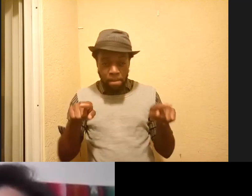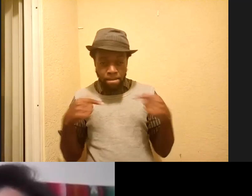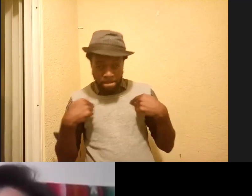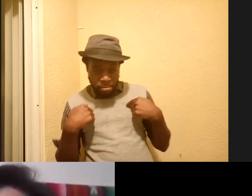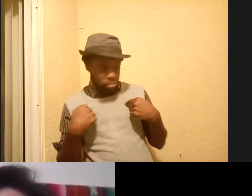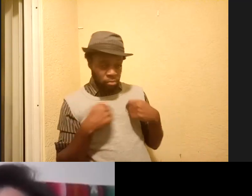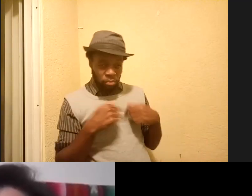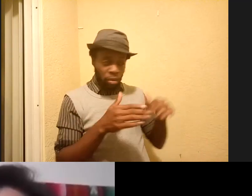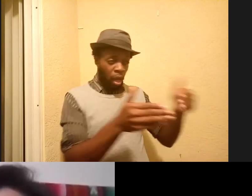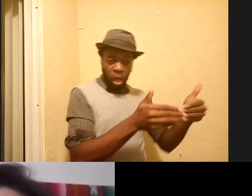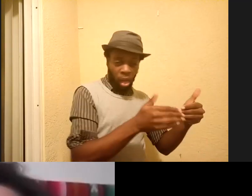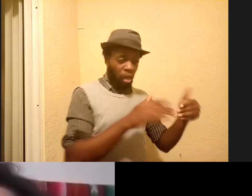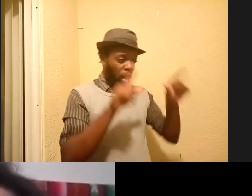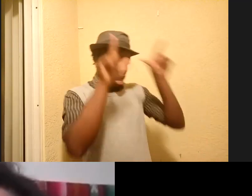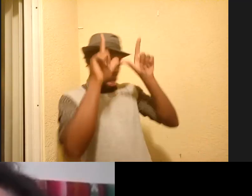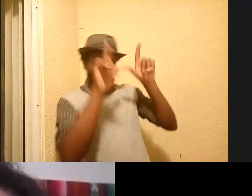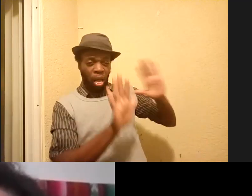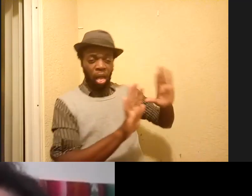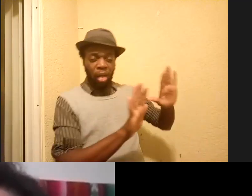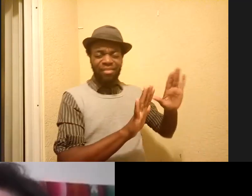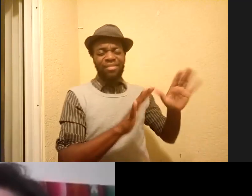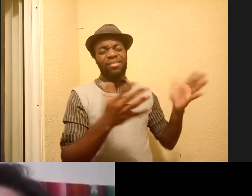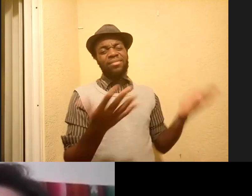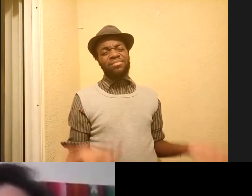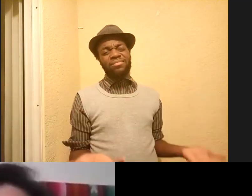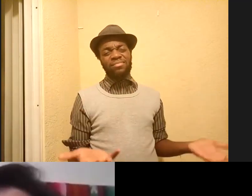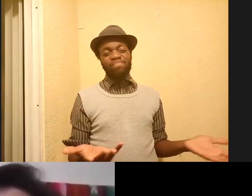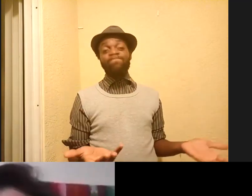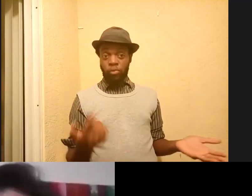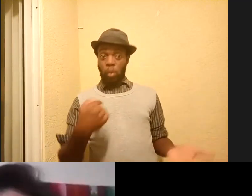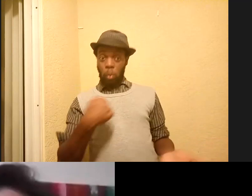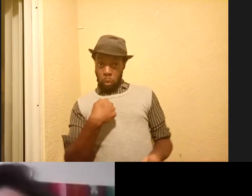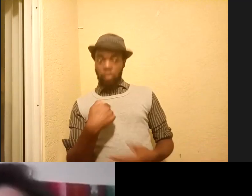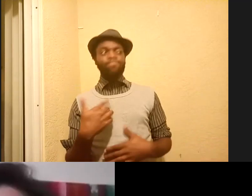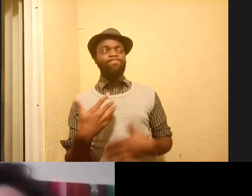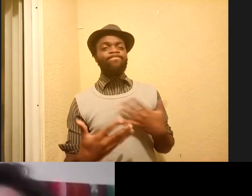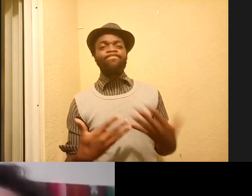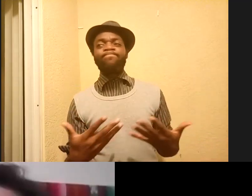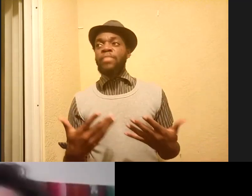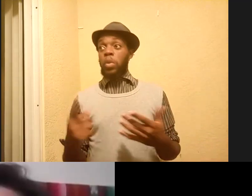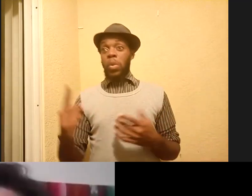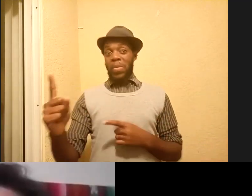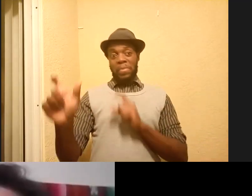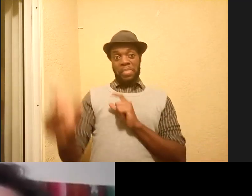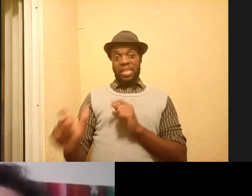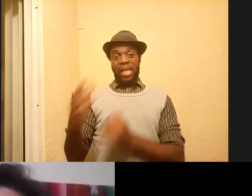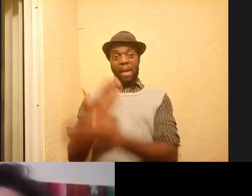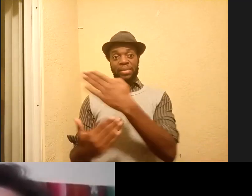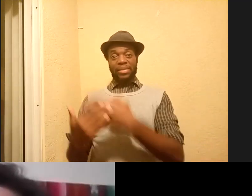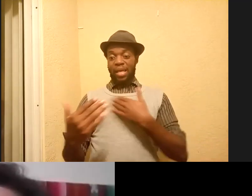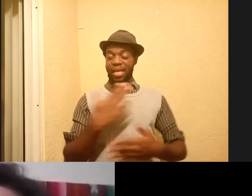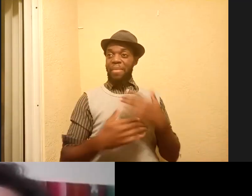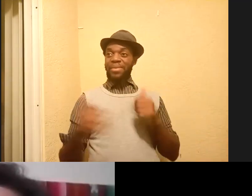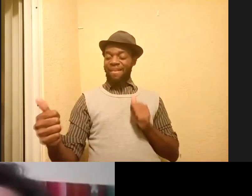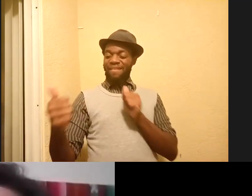mayor dificultad para poder elegir una pareja y compartir con esta una acción, una